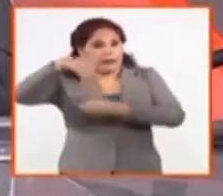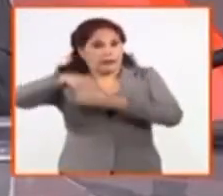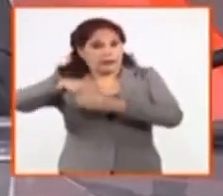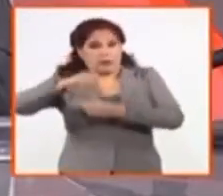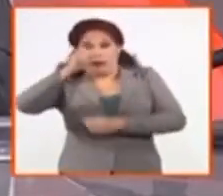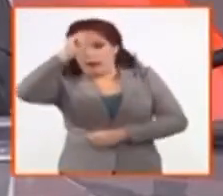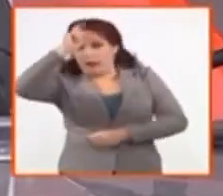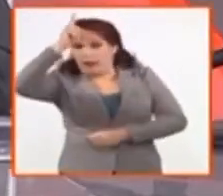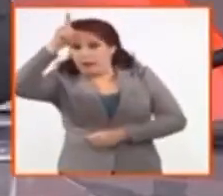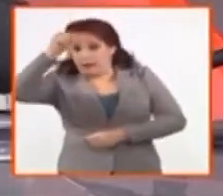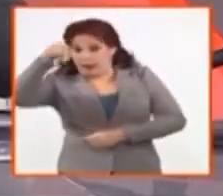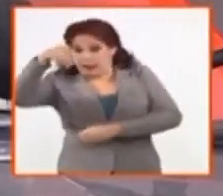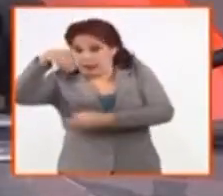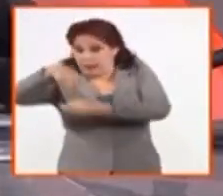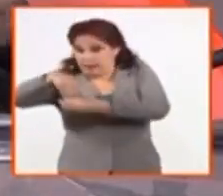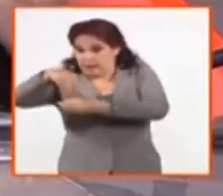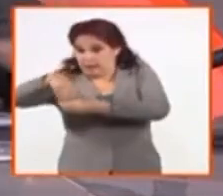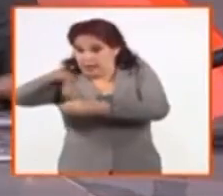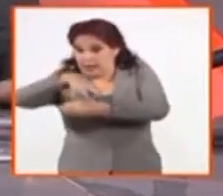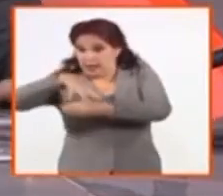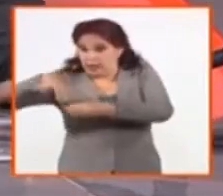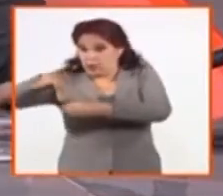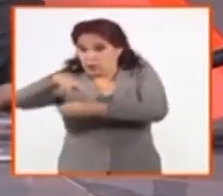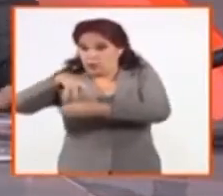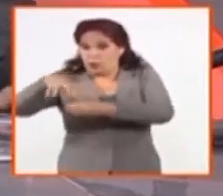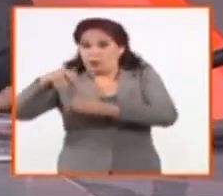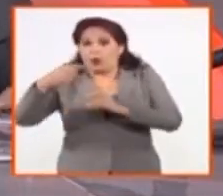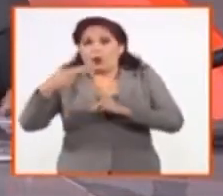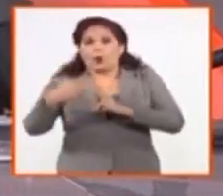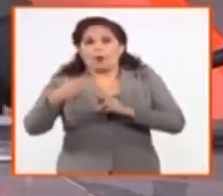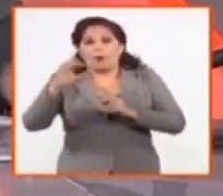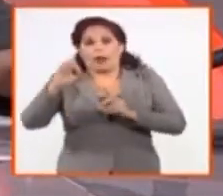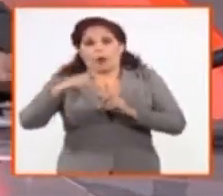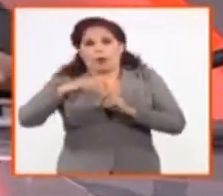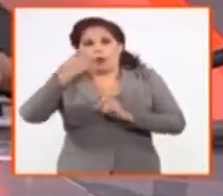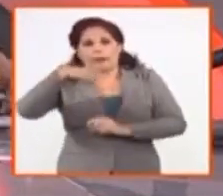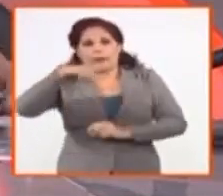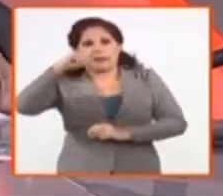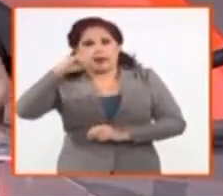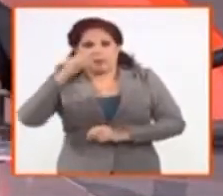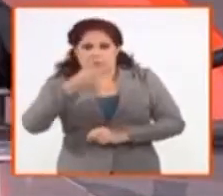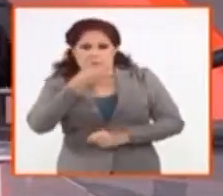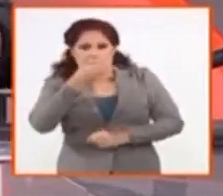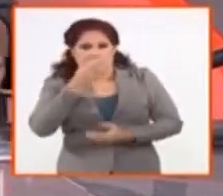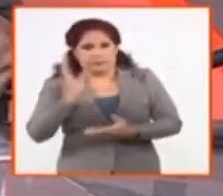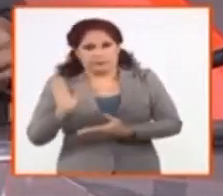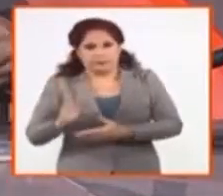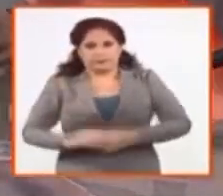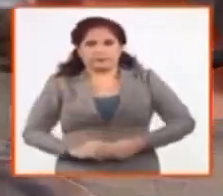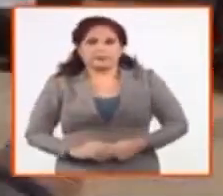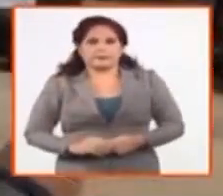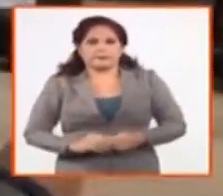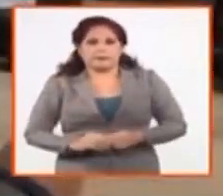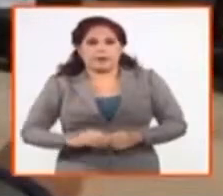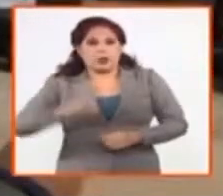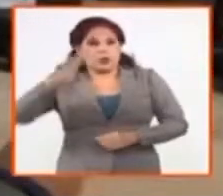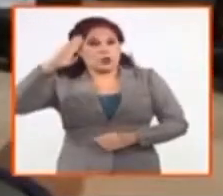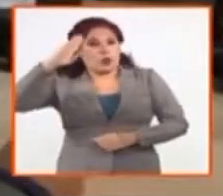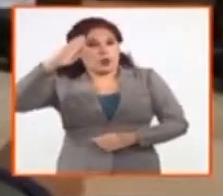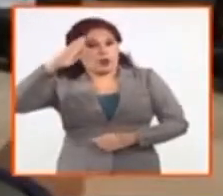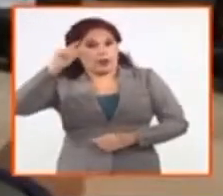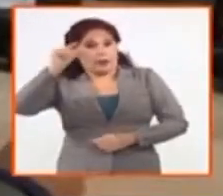militares alemanes que formaban parte de, bueno, la coalición de la OTAN, y decían esto. Veamos el siguiente reportaje. Soldados como Robert